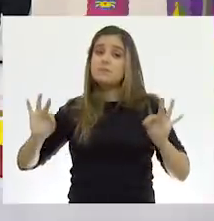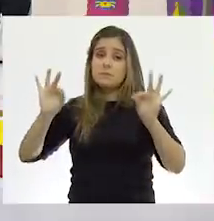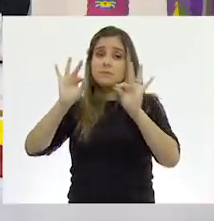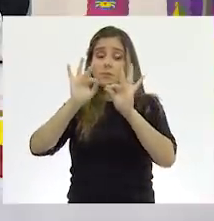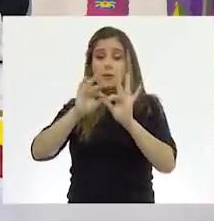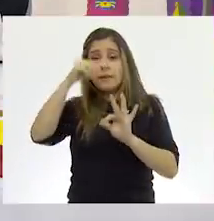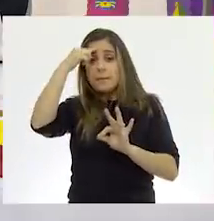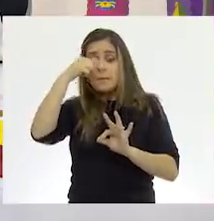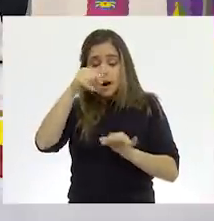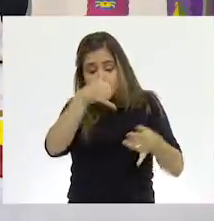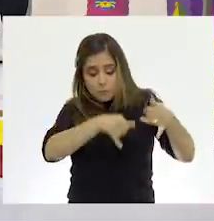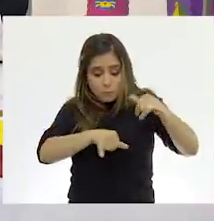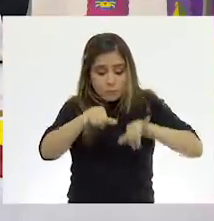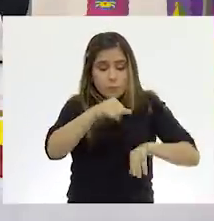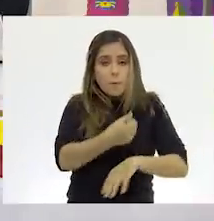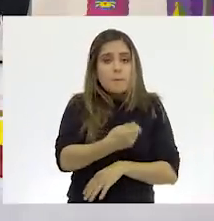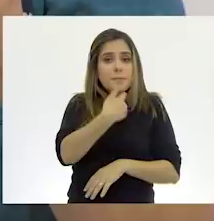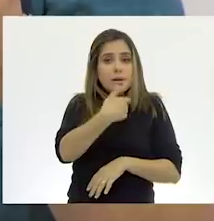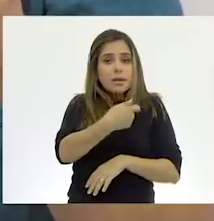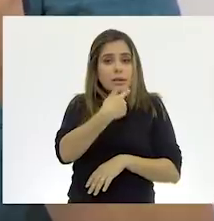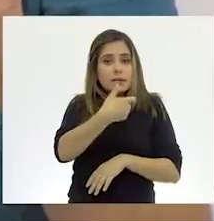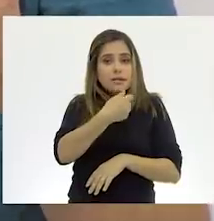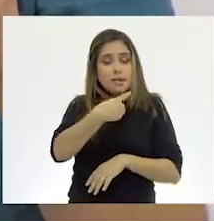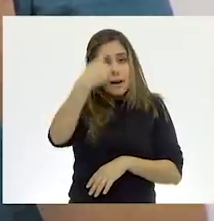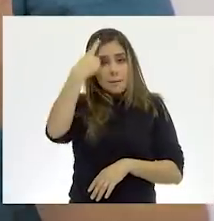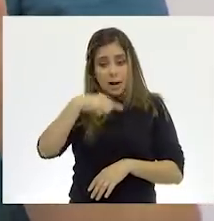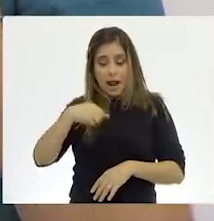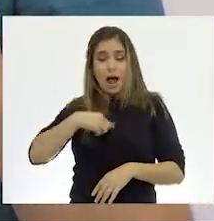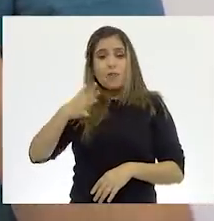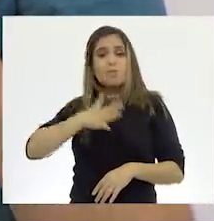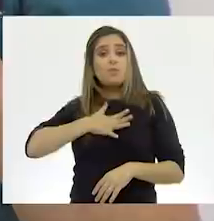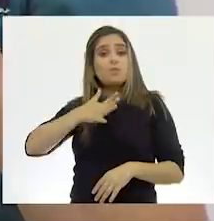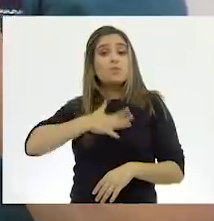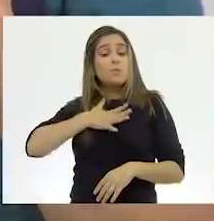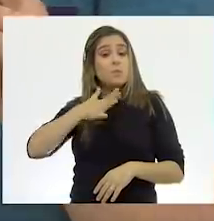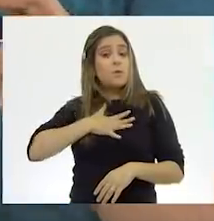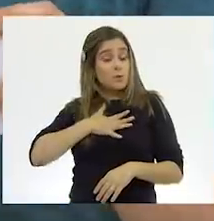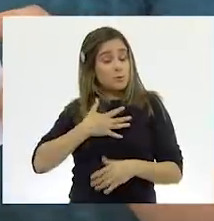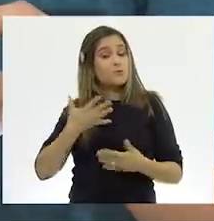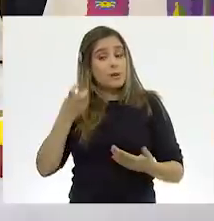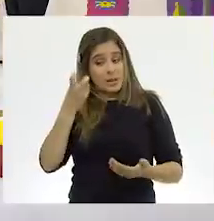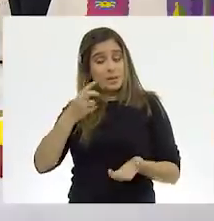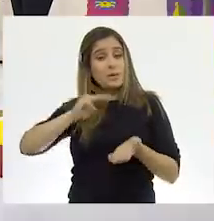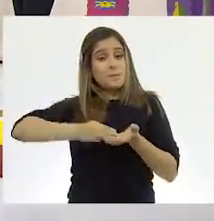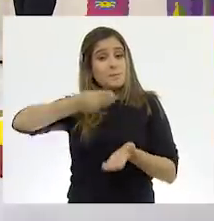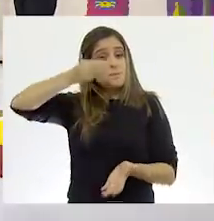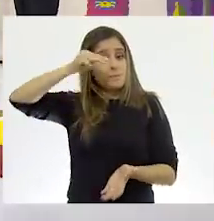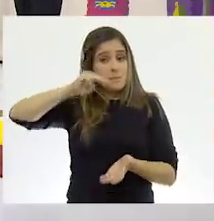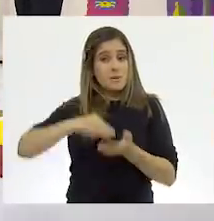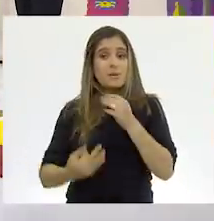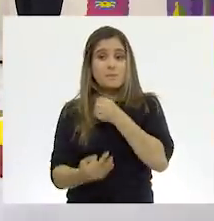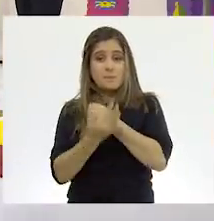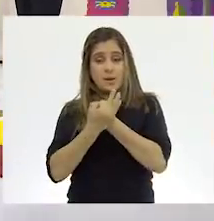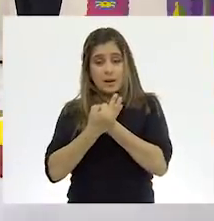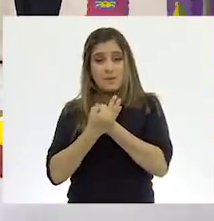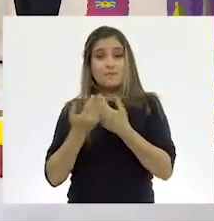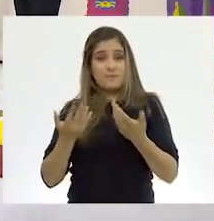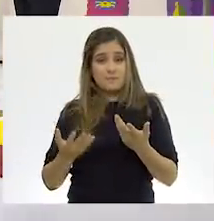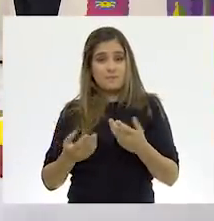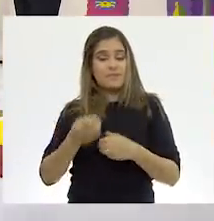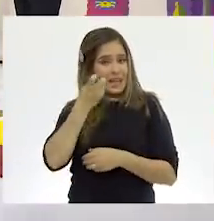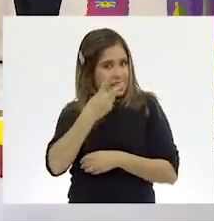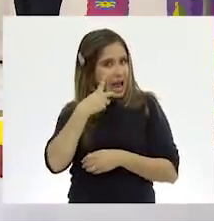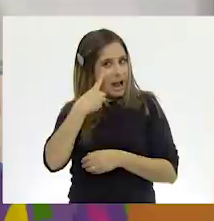En los medicamentos auxiliares en el tratamiento de la tos es la miel. Ah, entonces, ¿ya viste por qué nos va a servir esta